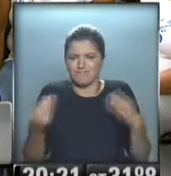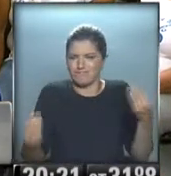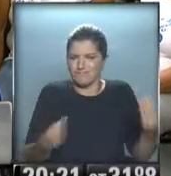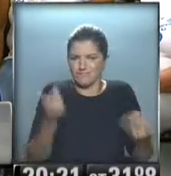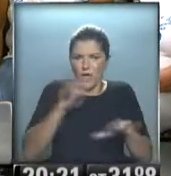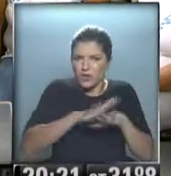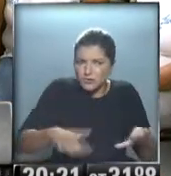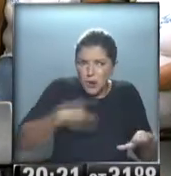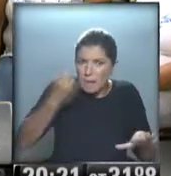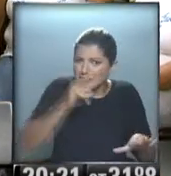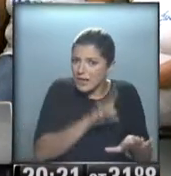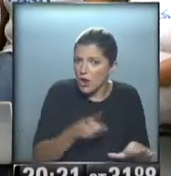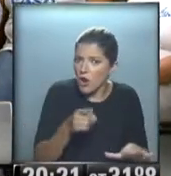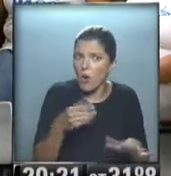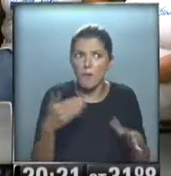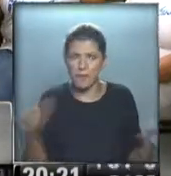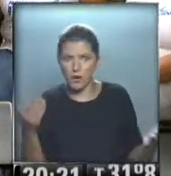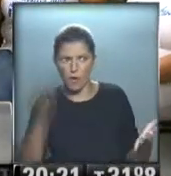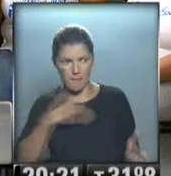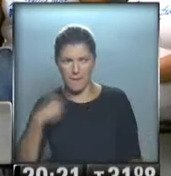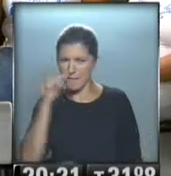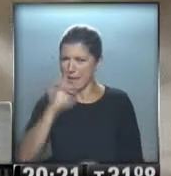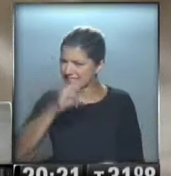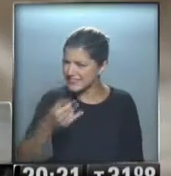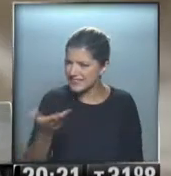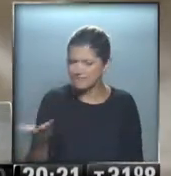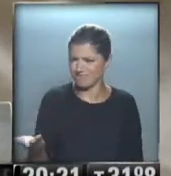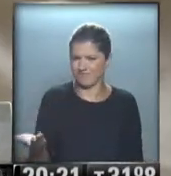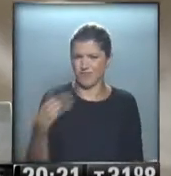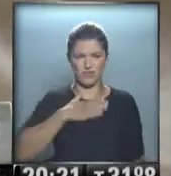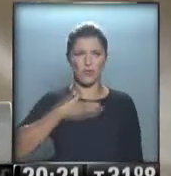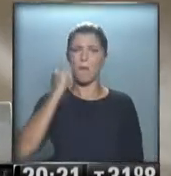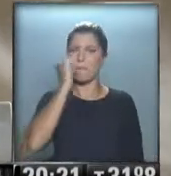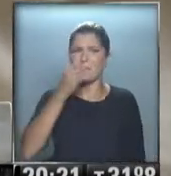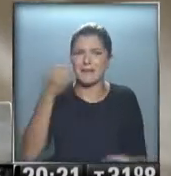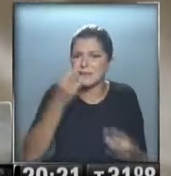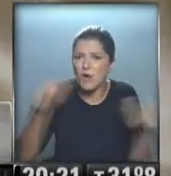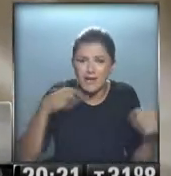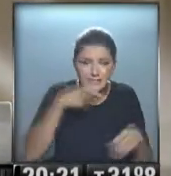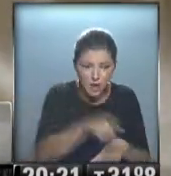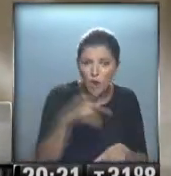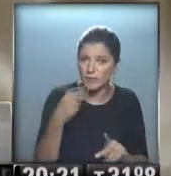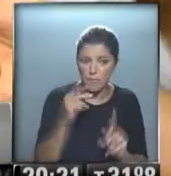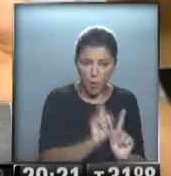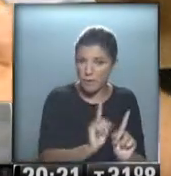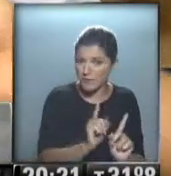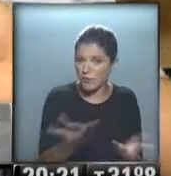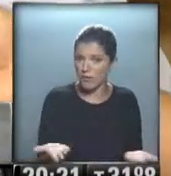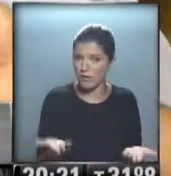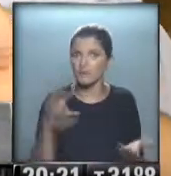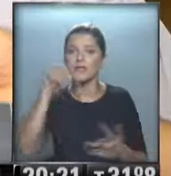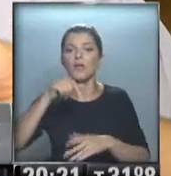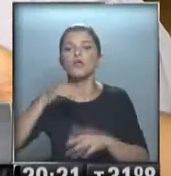no mienten, pero los papás sí mienten. Entonces, ¿qué es lo que mentimos si nosotros decimos la verdad de nuestros hijos? Esa es una red de